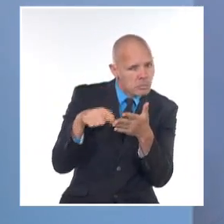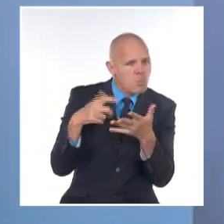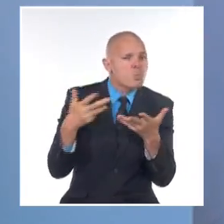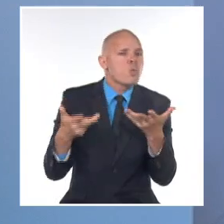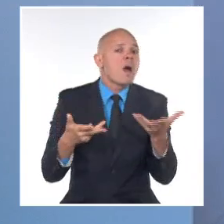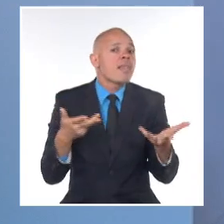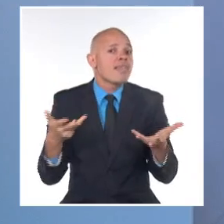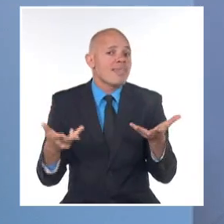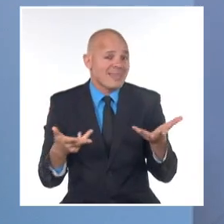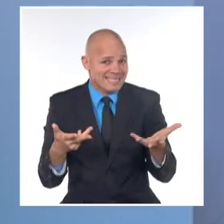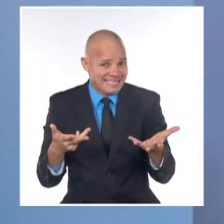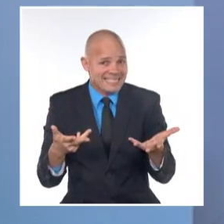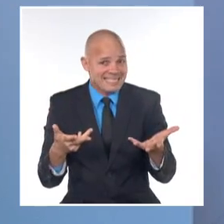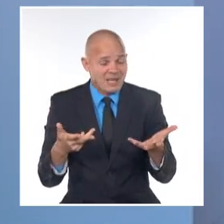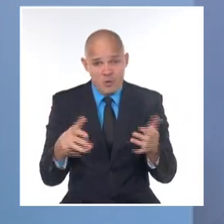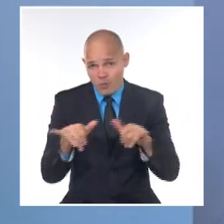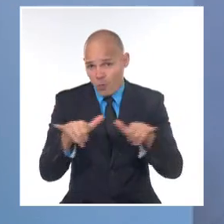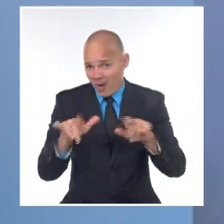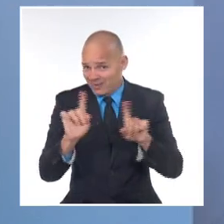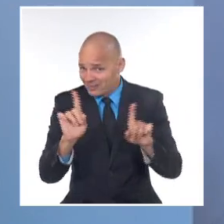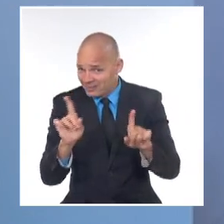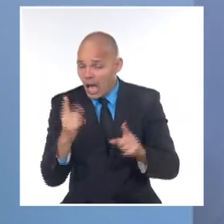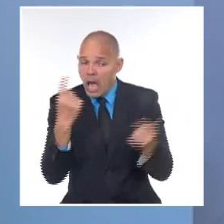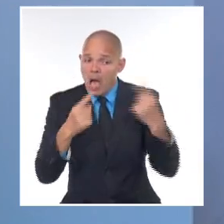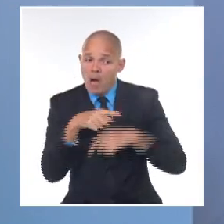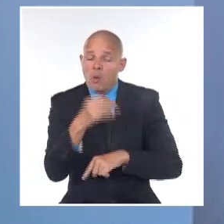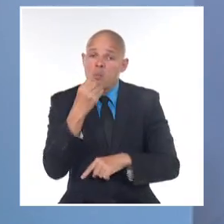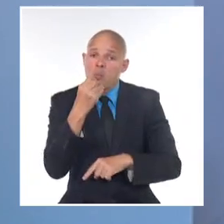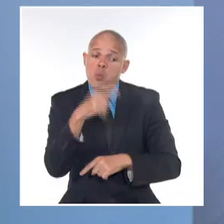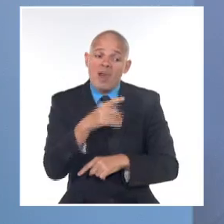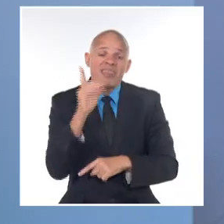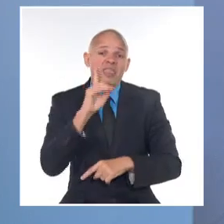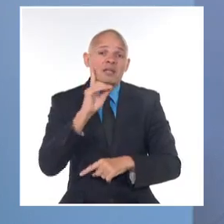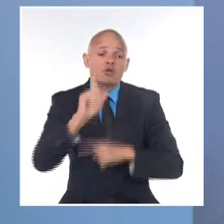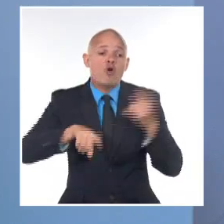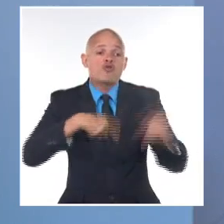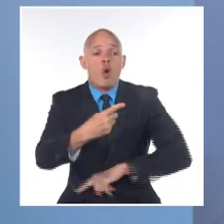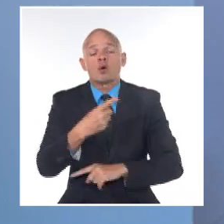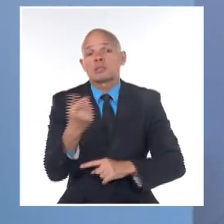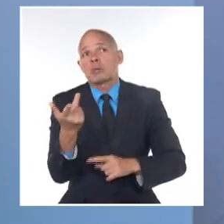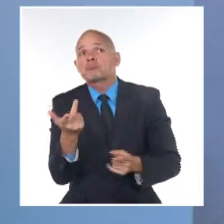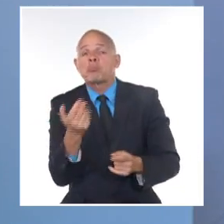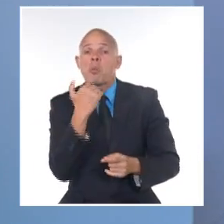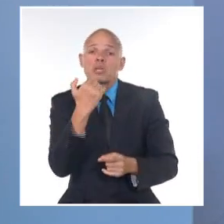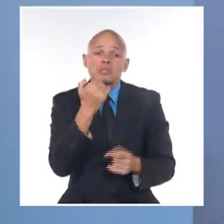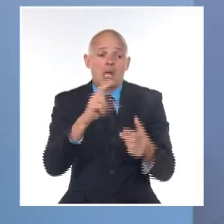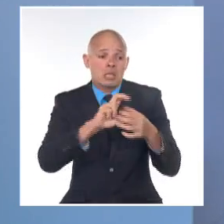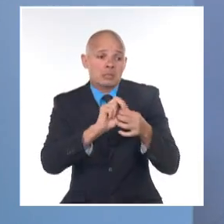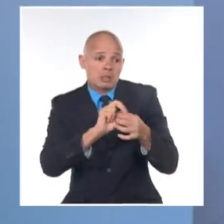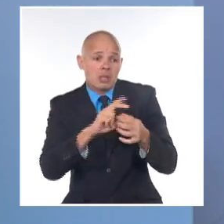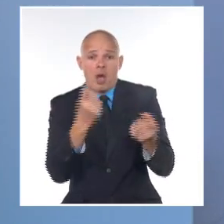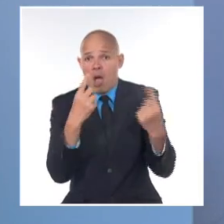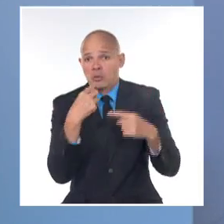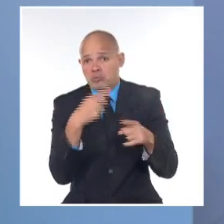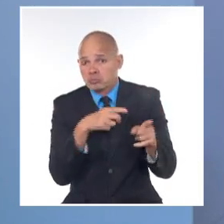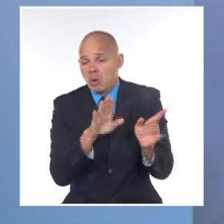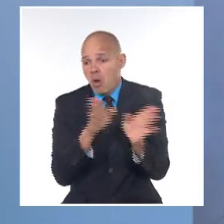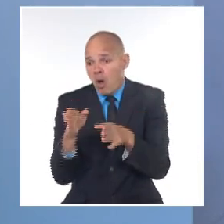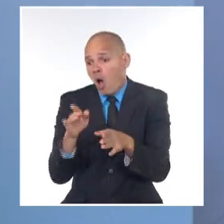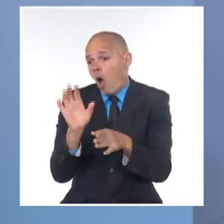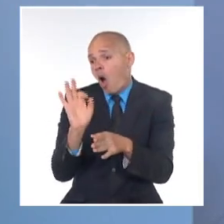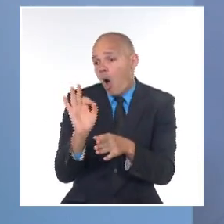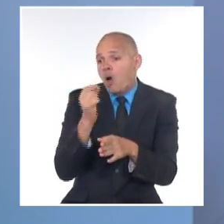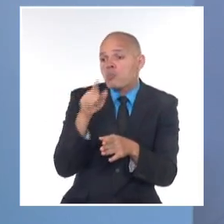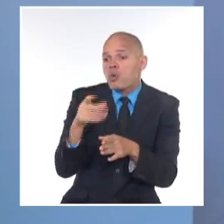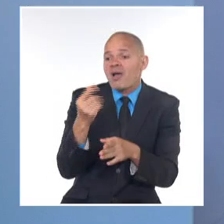hablando, son delitos contra la administración y la jurisdicción, o sea, aquellos delitos que persiguen el buen desenvolvimiento de la actividad